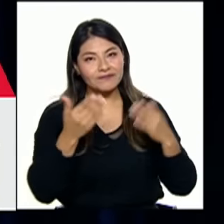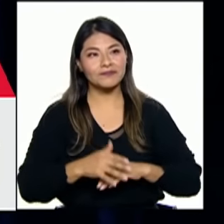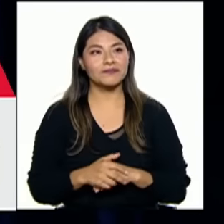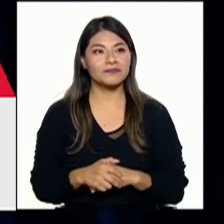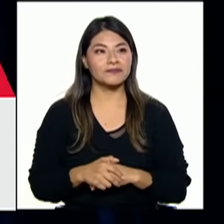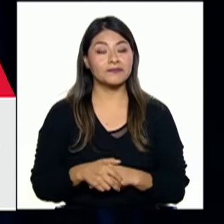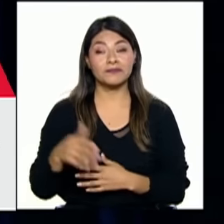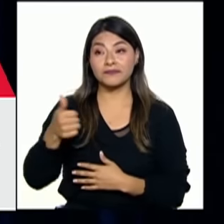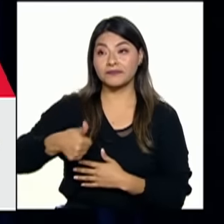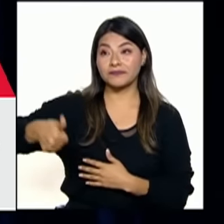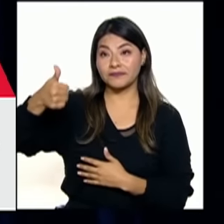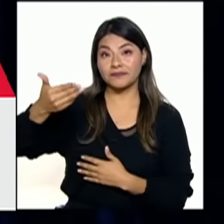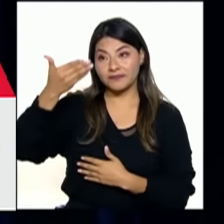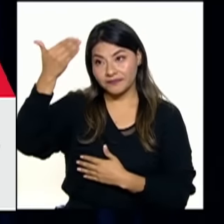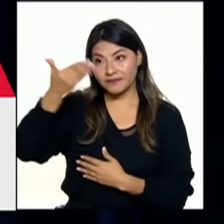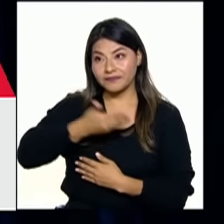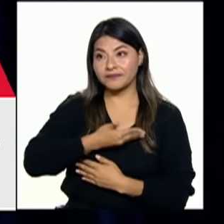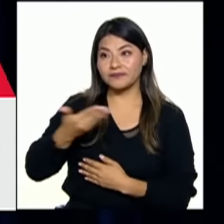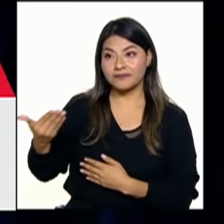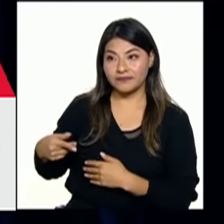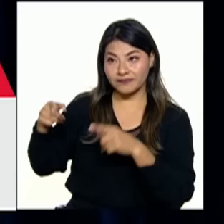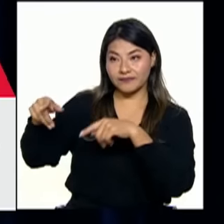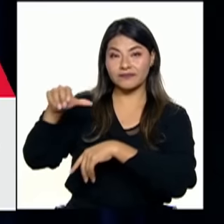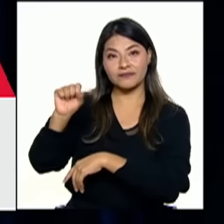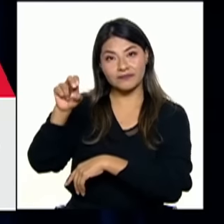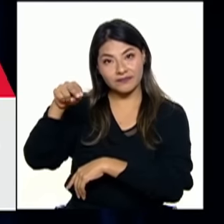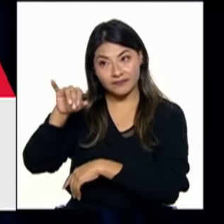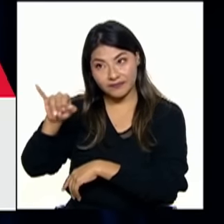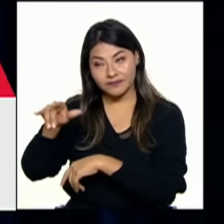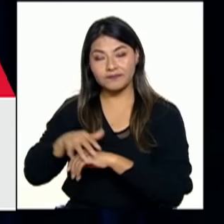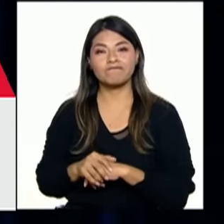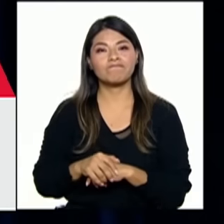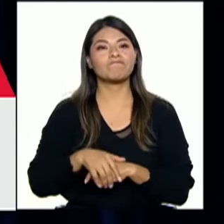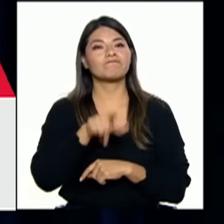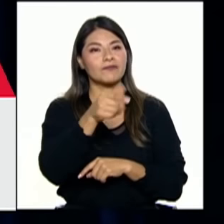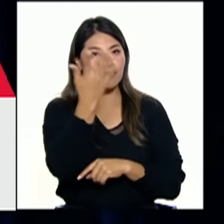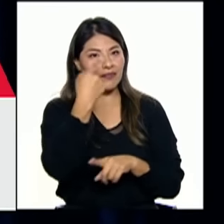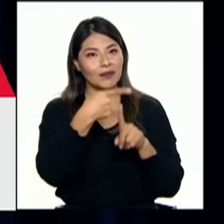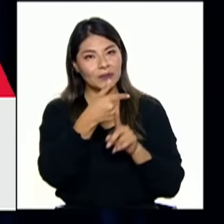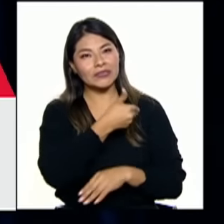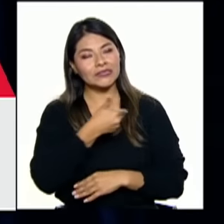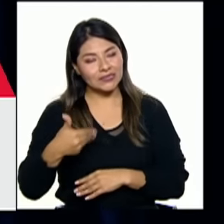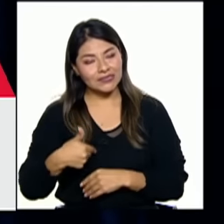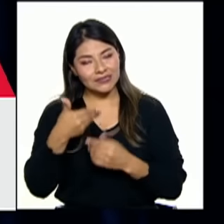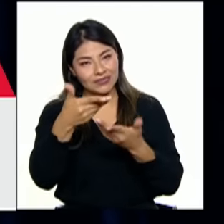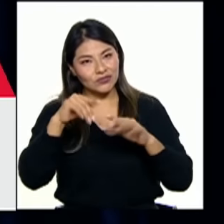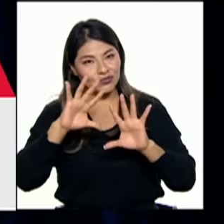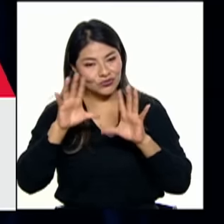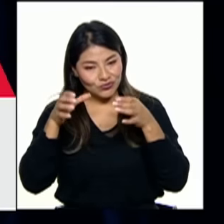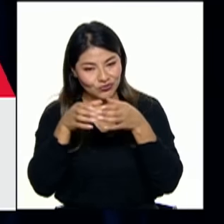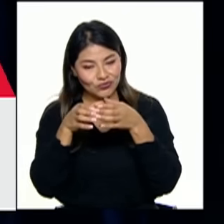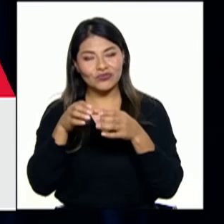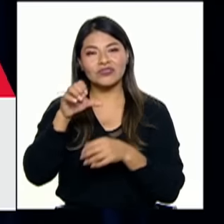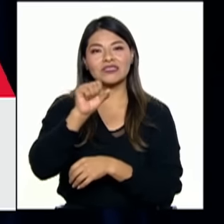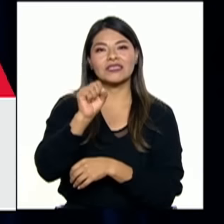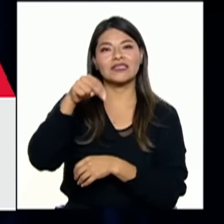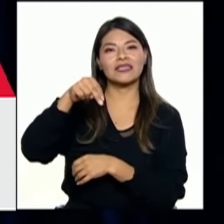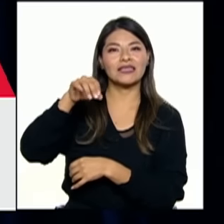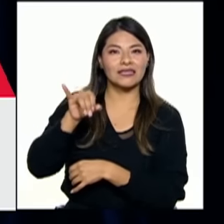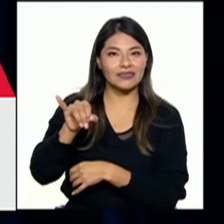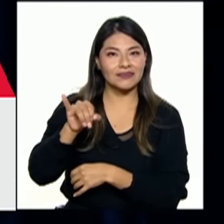Señor presidente electo, señor presidente saliente de la Sociedad Nacional de